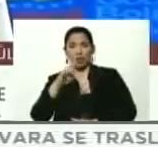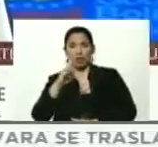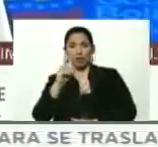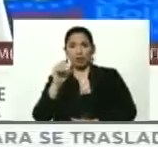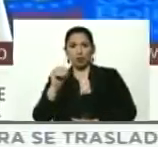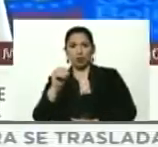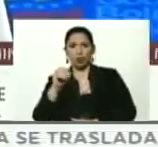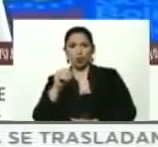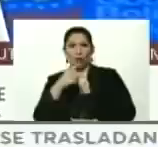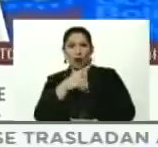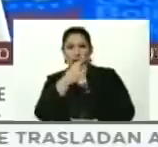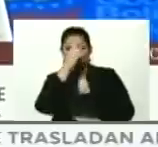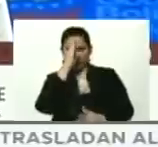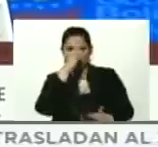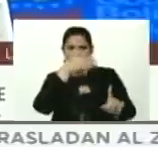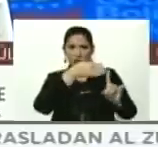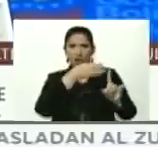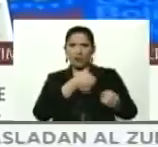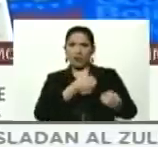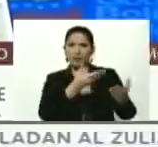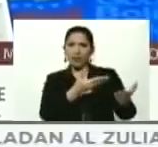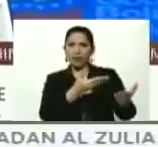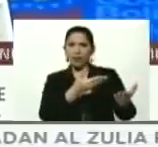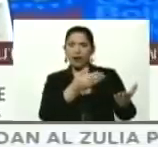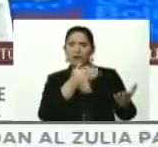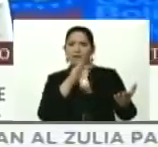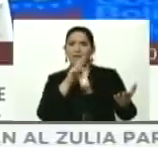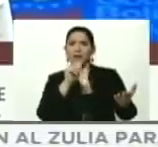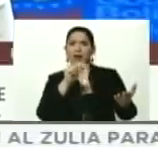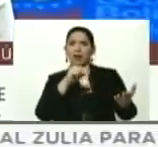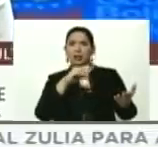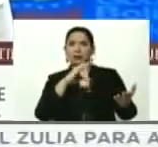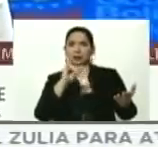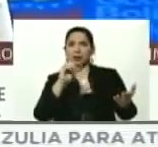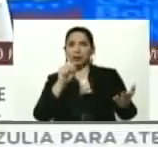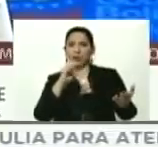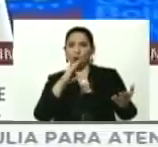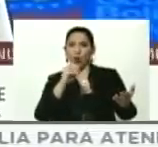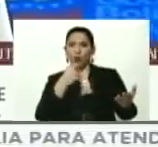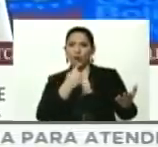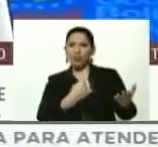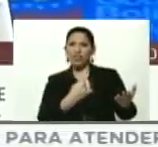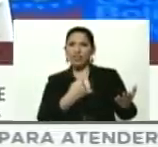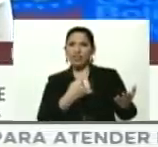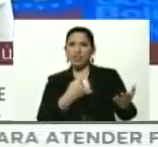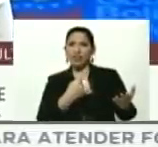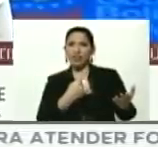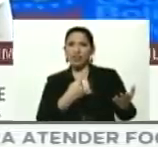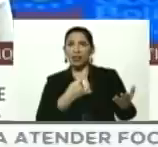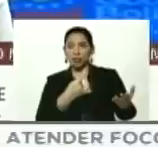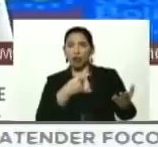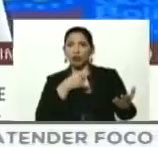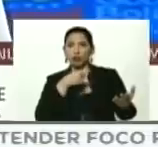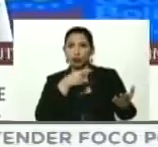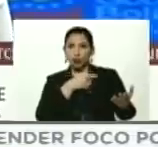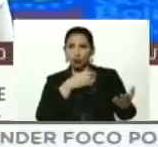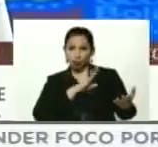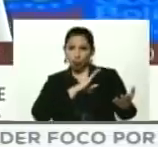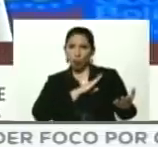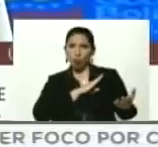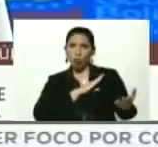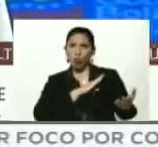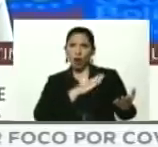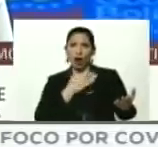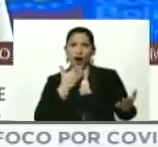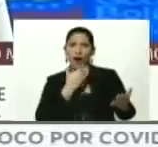se la dedica a Francisco Morillo y le dice: estoy muy agradecido que me hayas hecho parte de tus éxitos, de sus